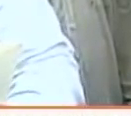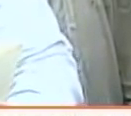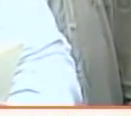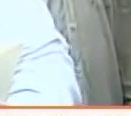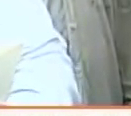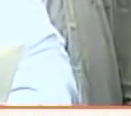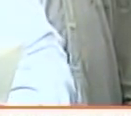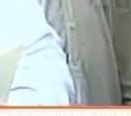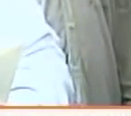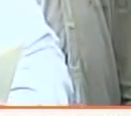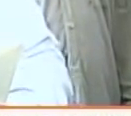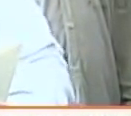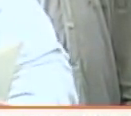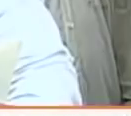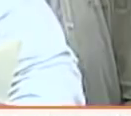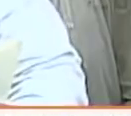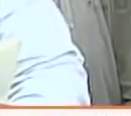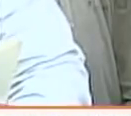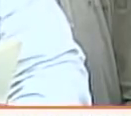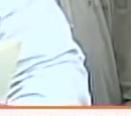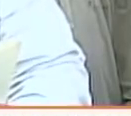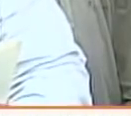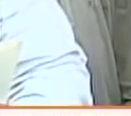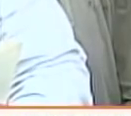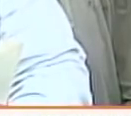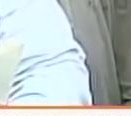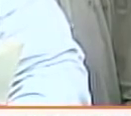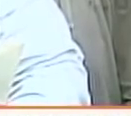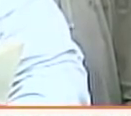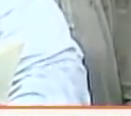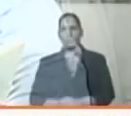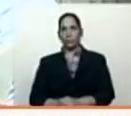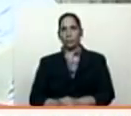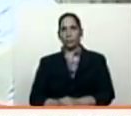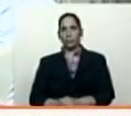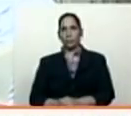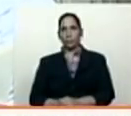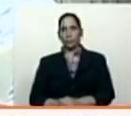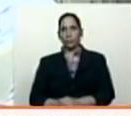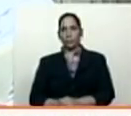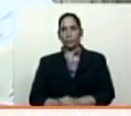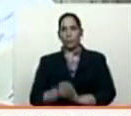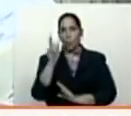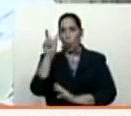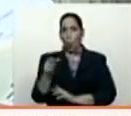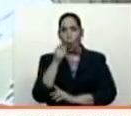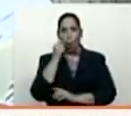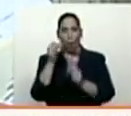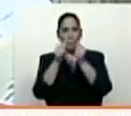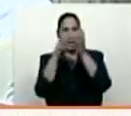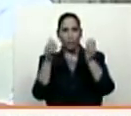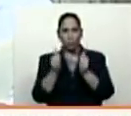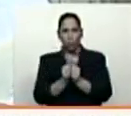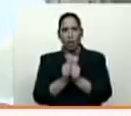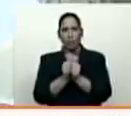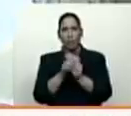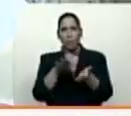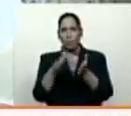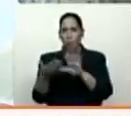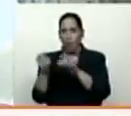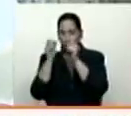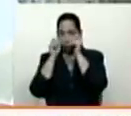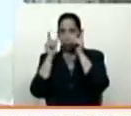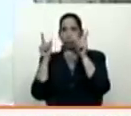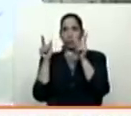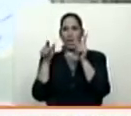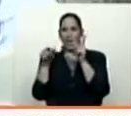Anzoátegui muere de manera sorpresiva, en circunstancias aún no aclaradas. Un